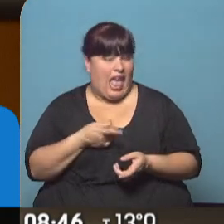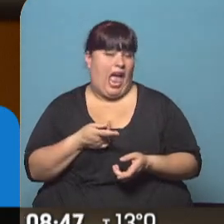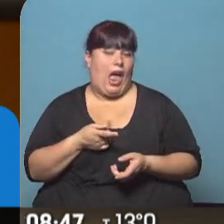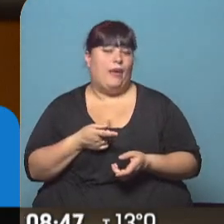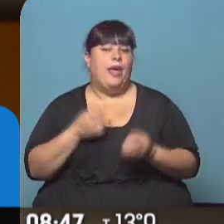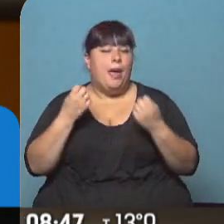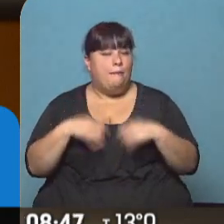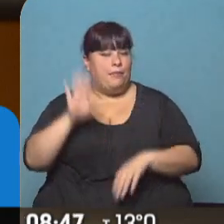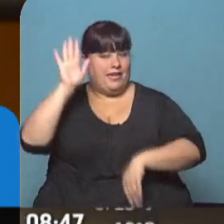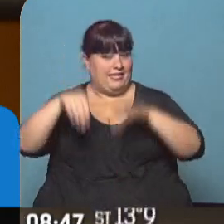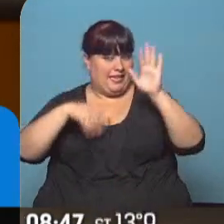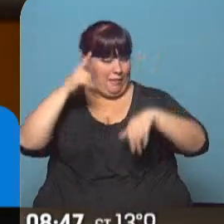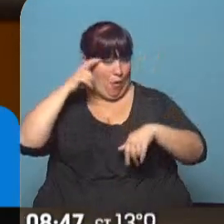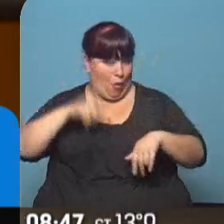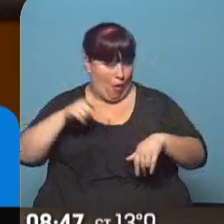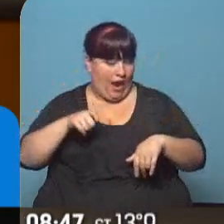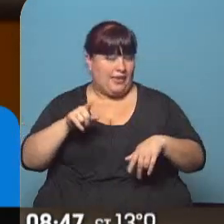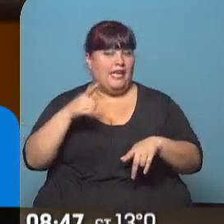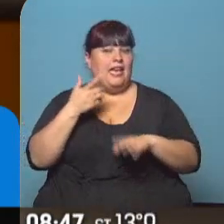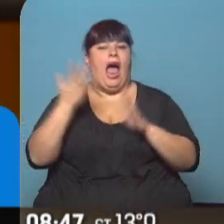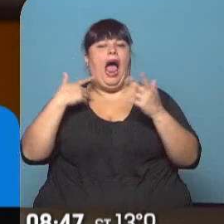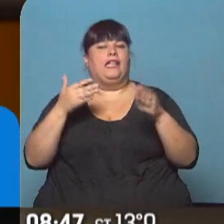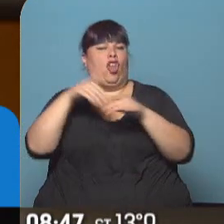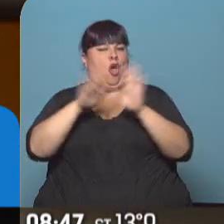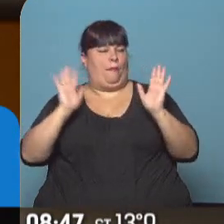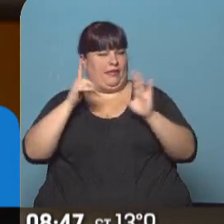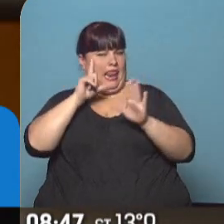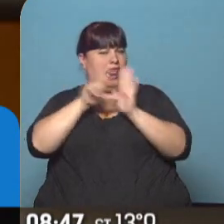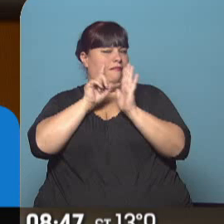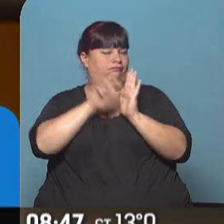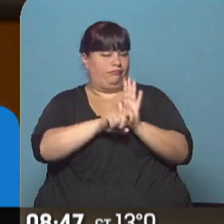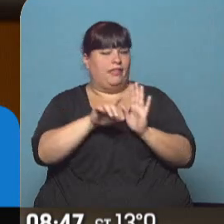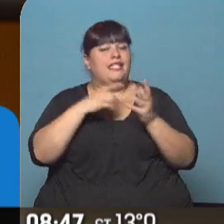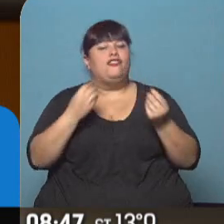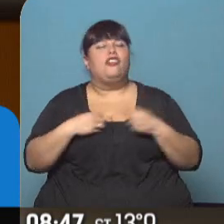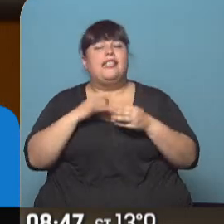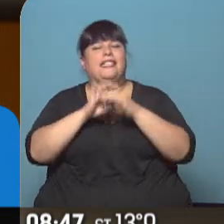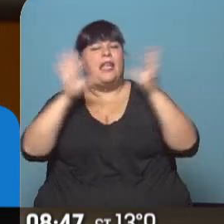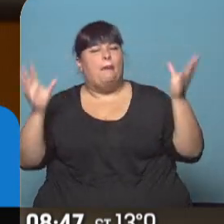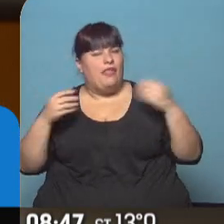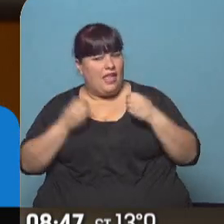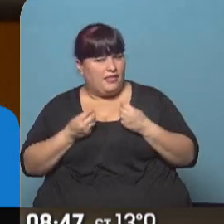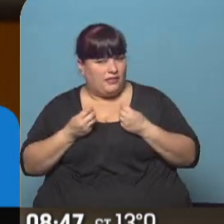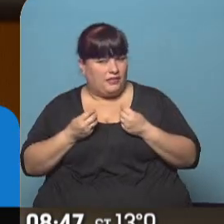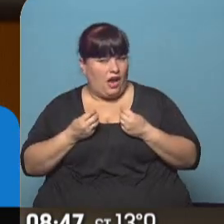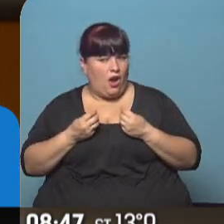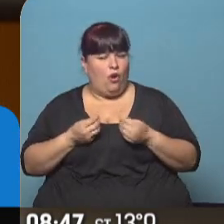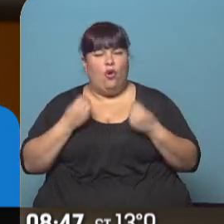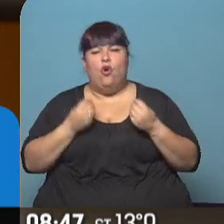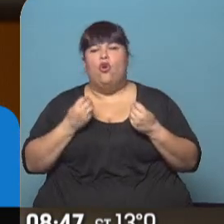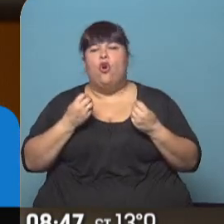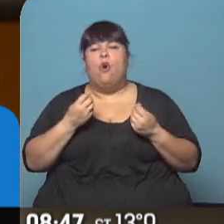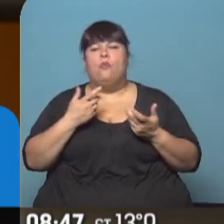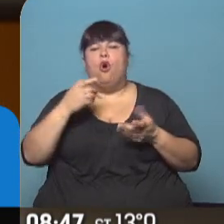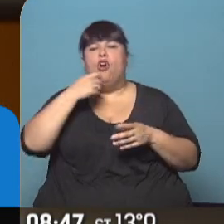ya empiezan a citarles los jueces, que estaban al margen de la ley. Entonces, el sentimiento independentista, ¿cómo lo